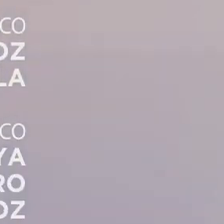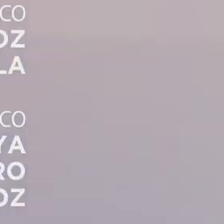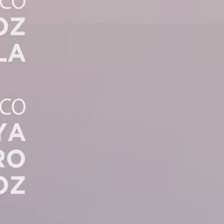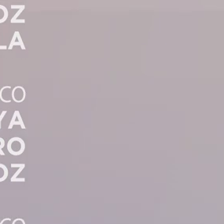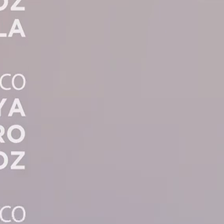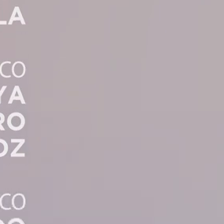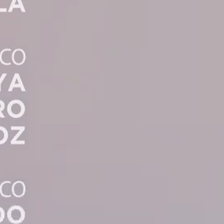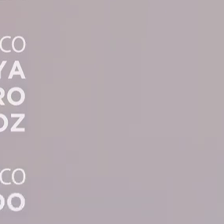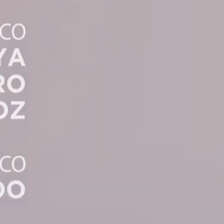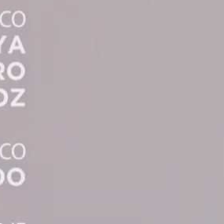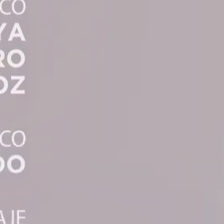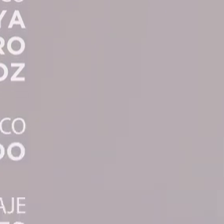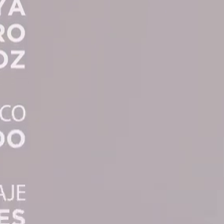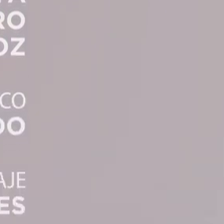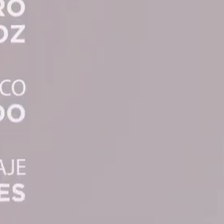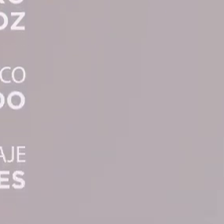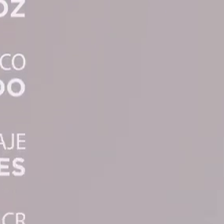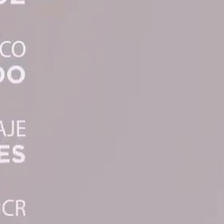y